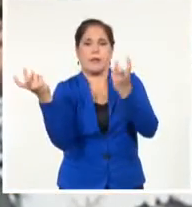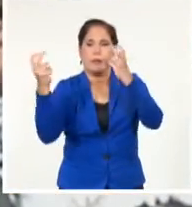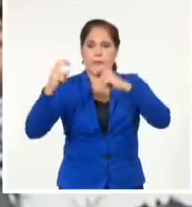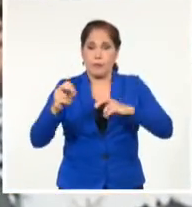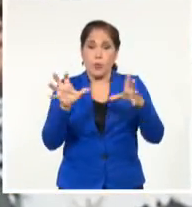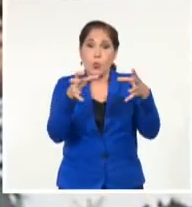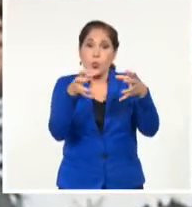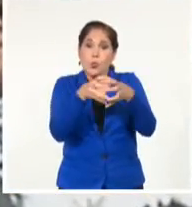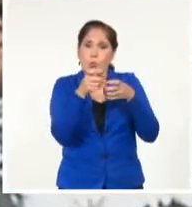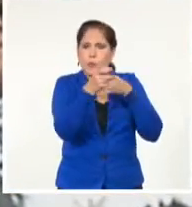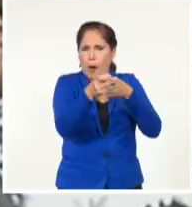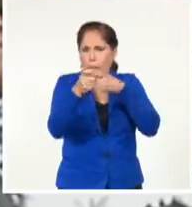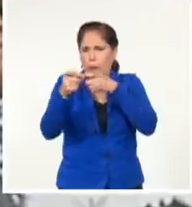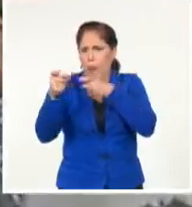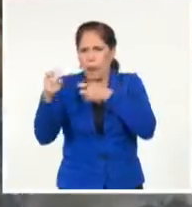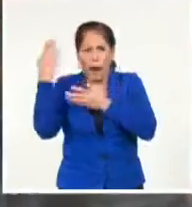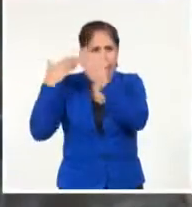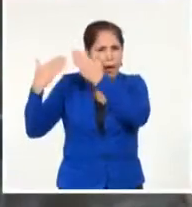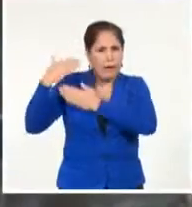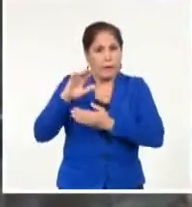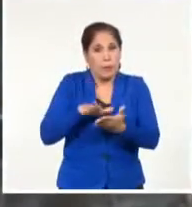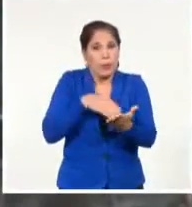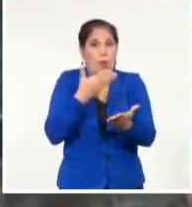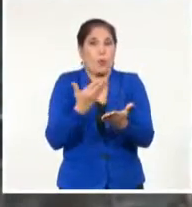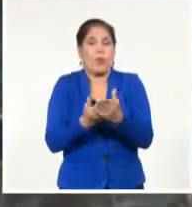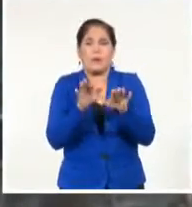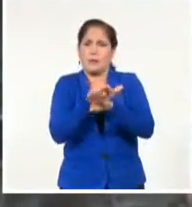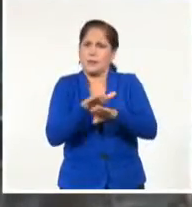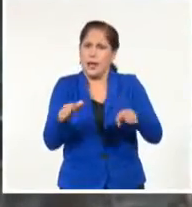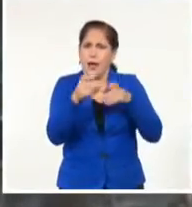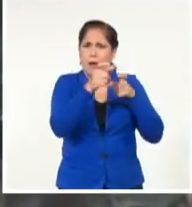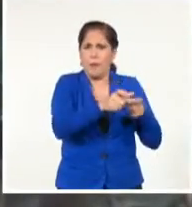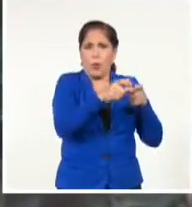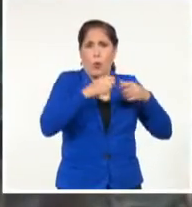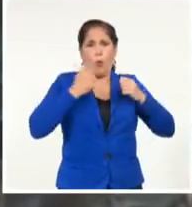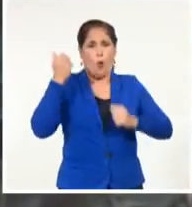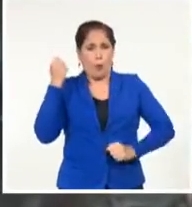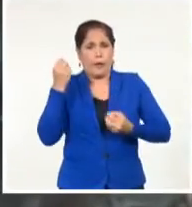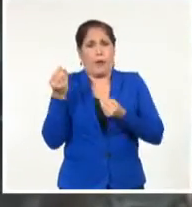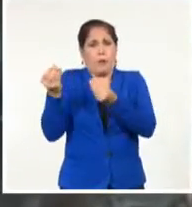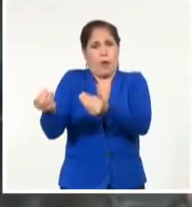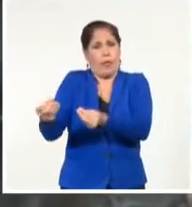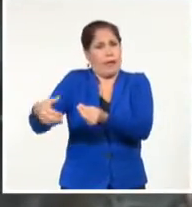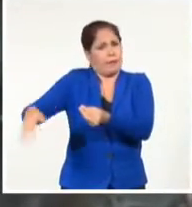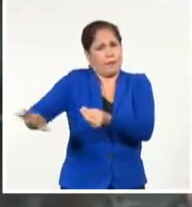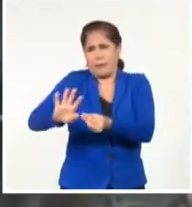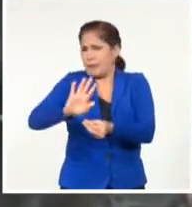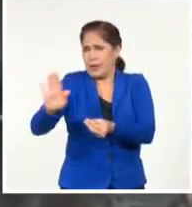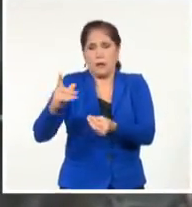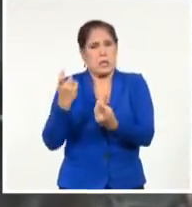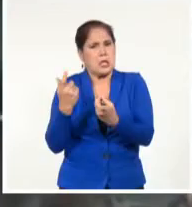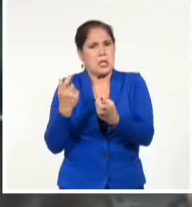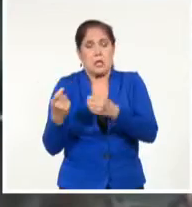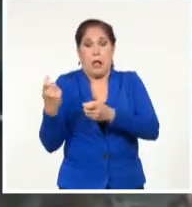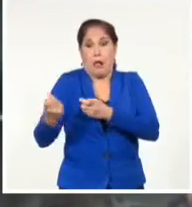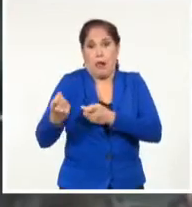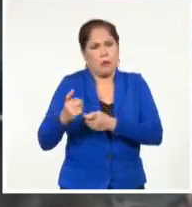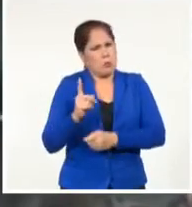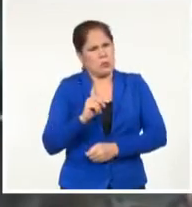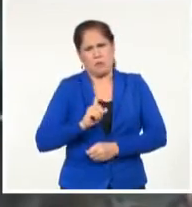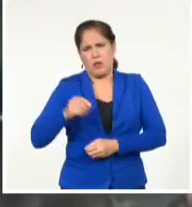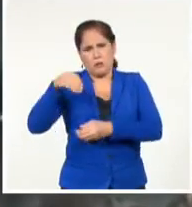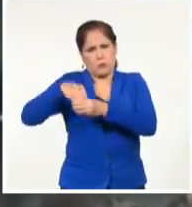grupos armados que se plegaron a la propuesta de cese al fuego multilateral hecha por el presidente colombiano Gustavo